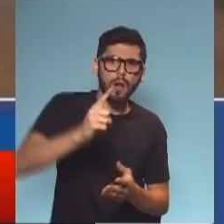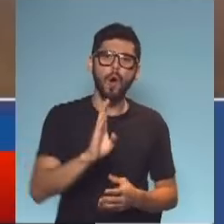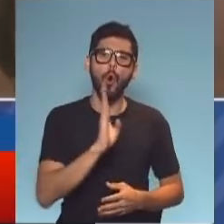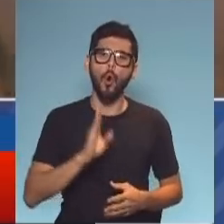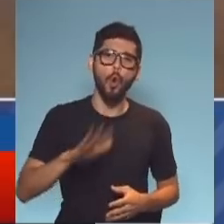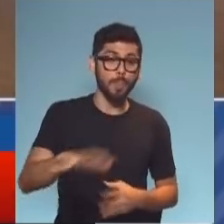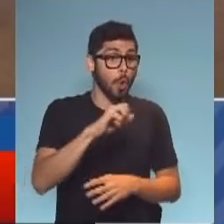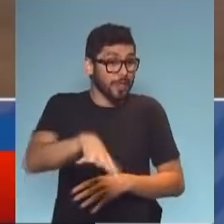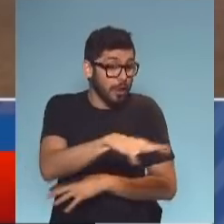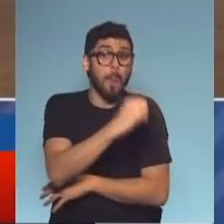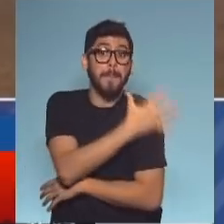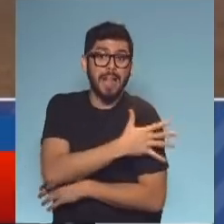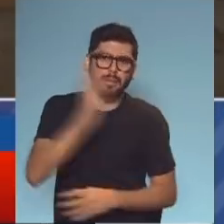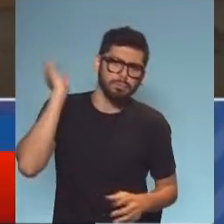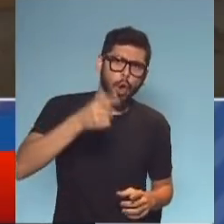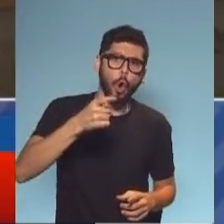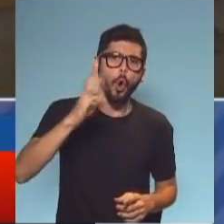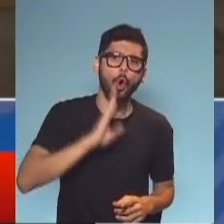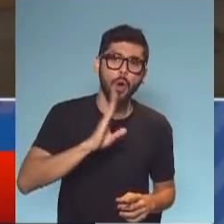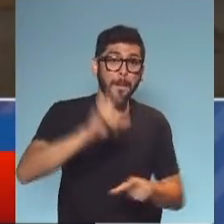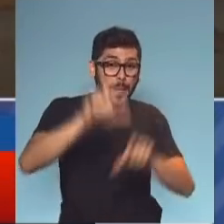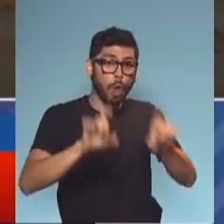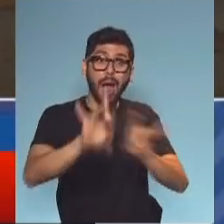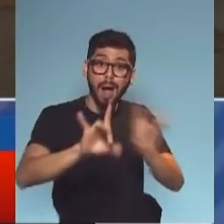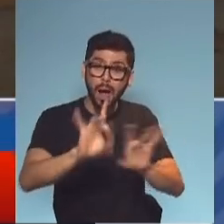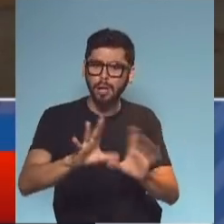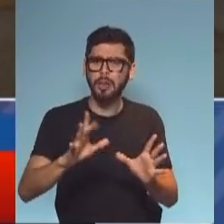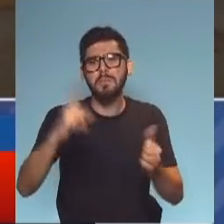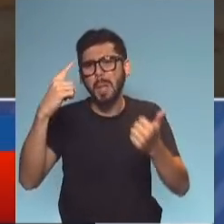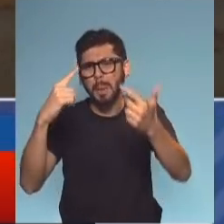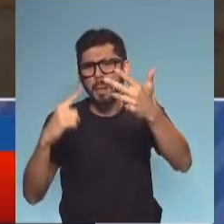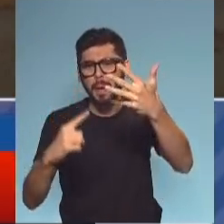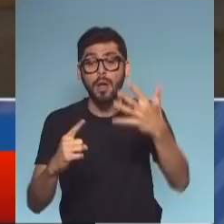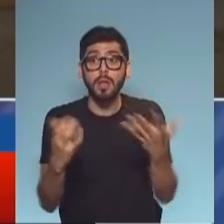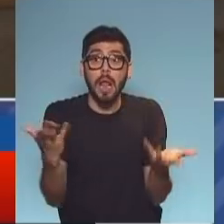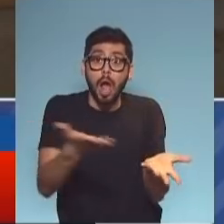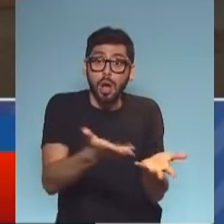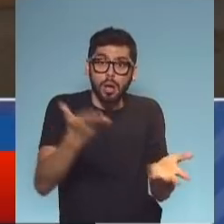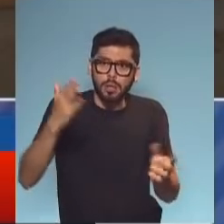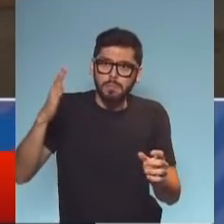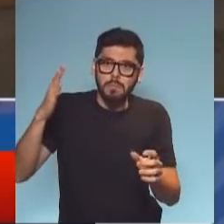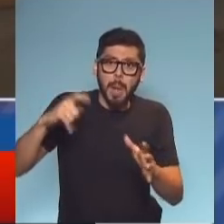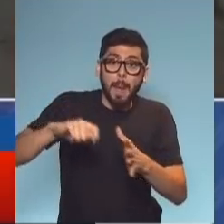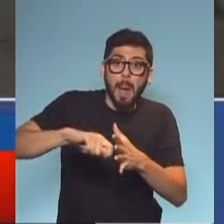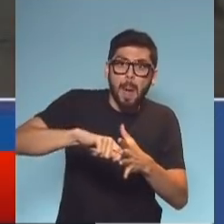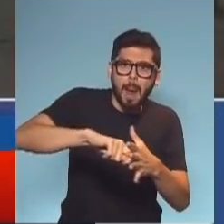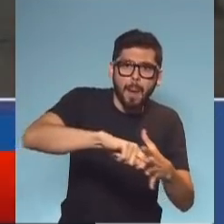de Palestina, expulsión de ciudadanos, etc. Y esto en algún momento